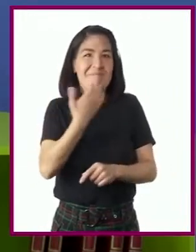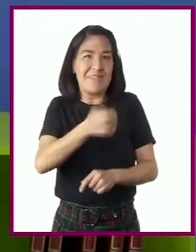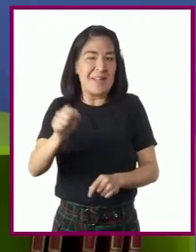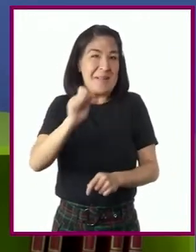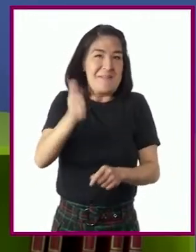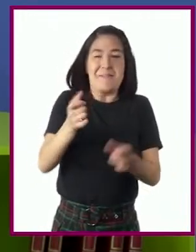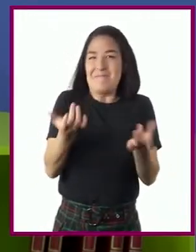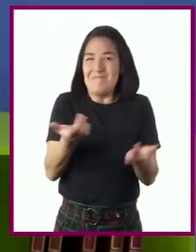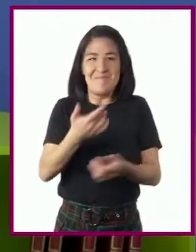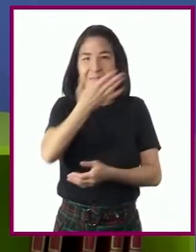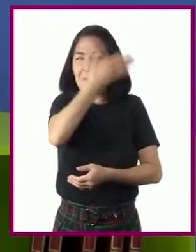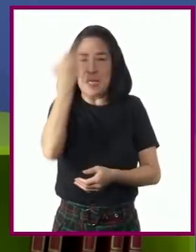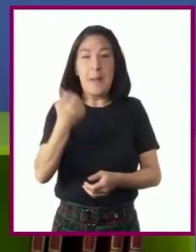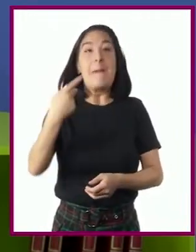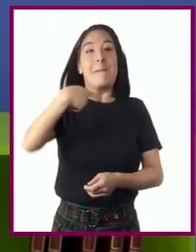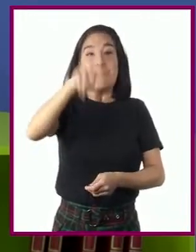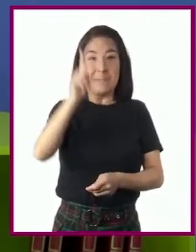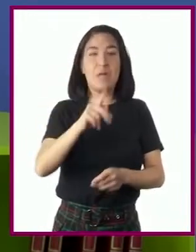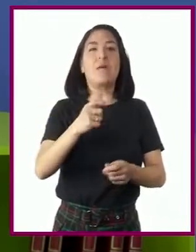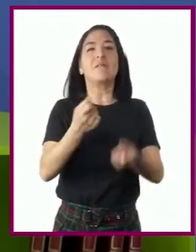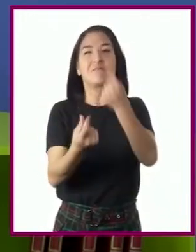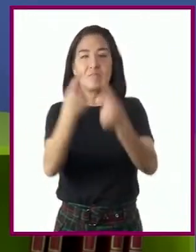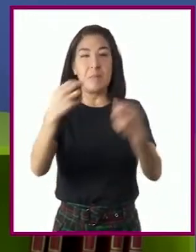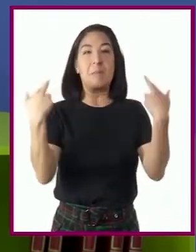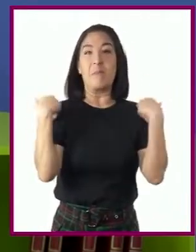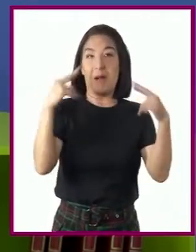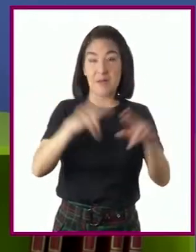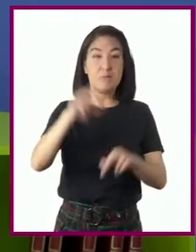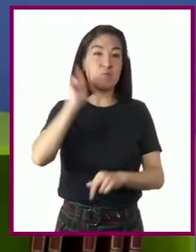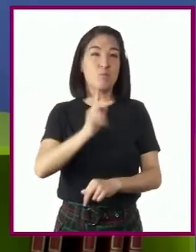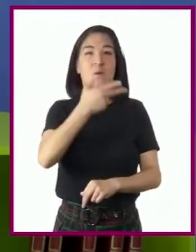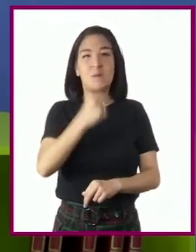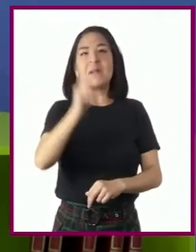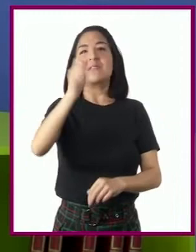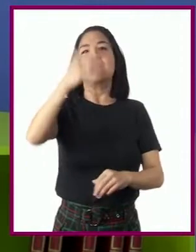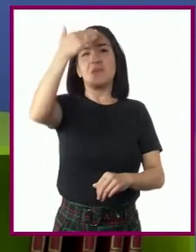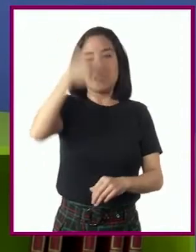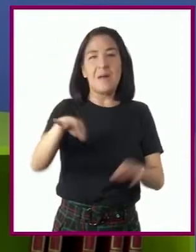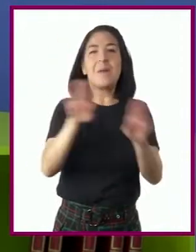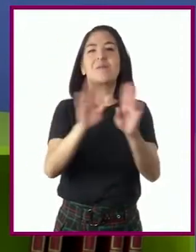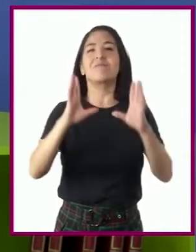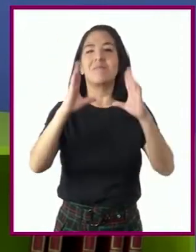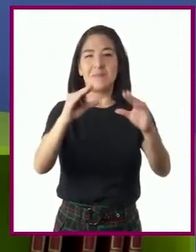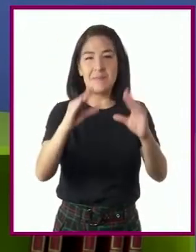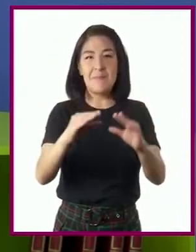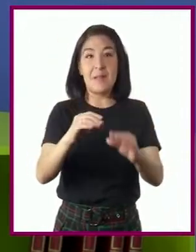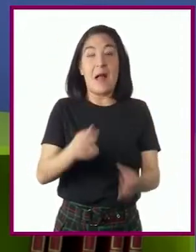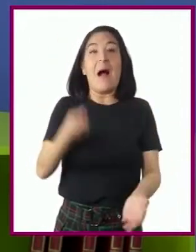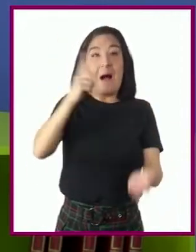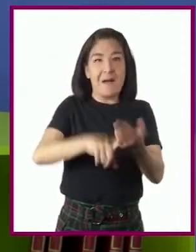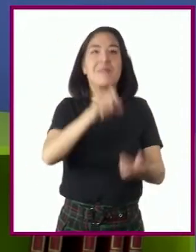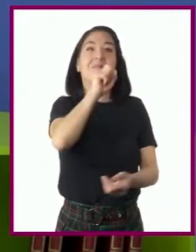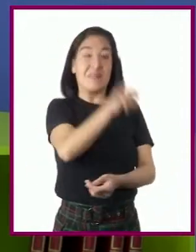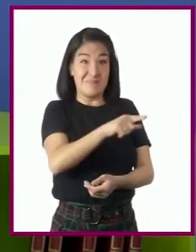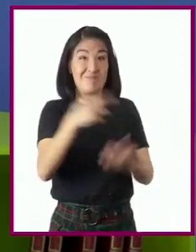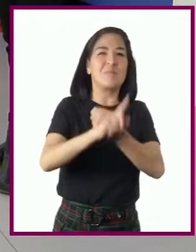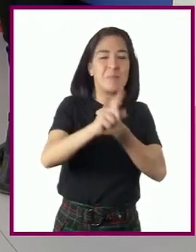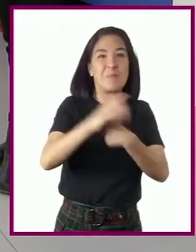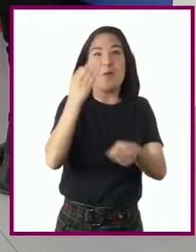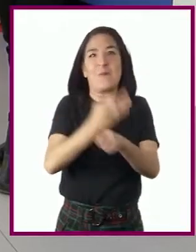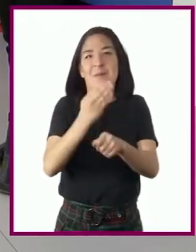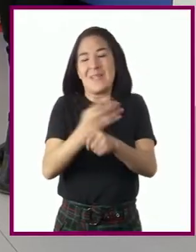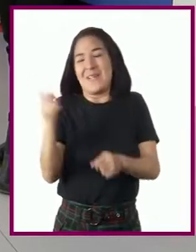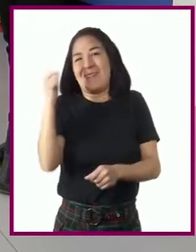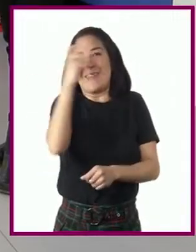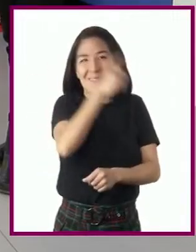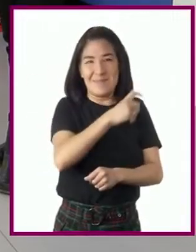sus maestras y maestros son quienes saben y enseñan, no se habían detenido a pensar que ellos también están aprendiendo.